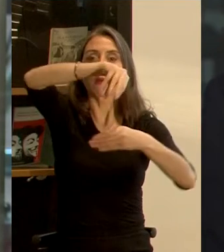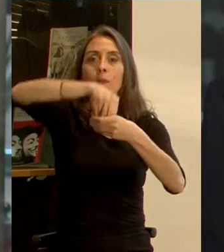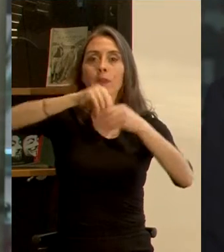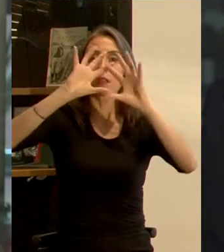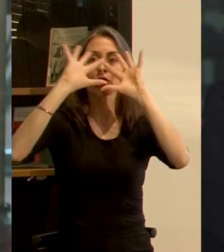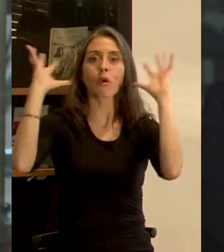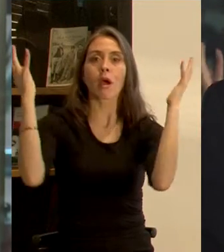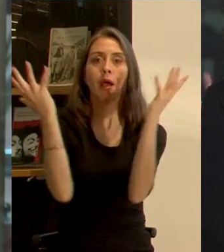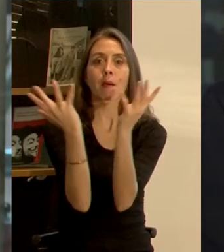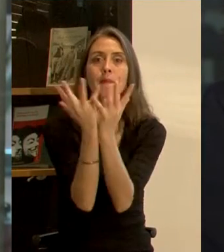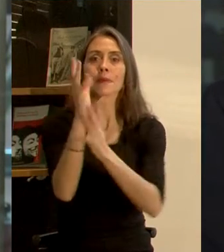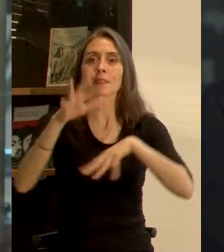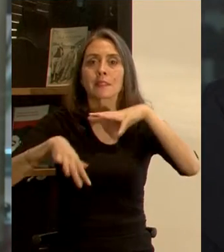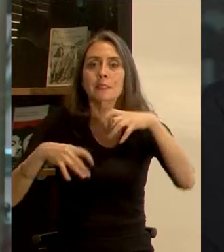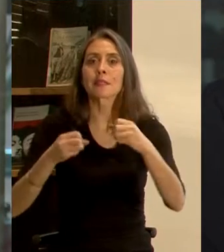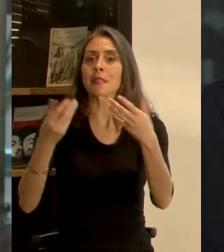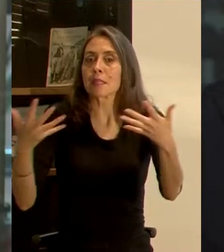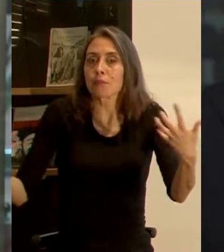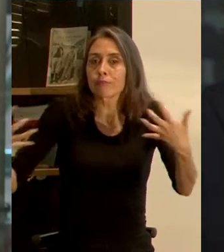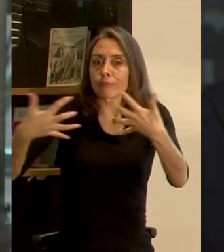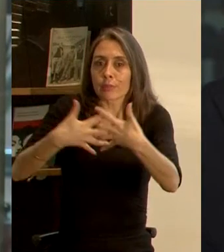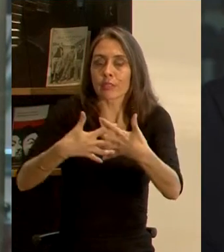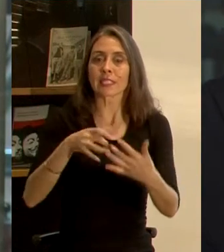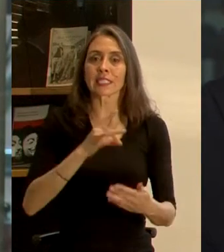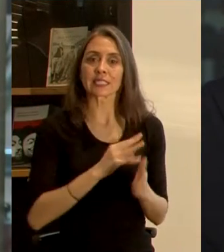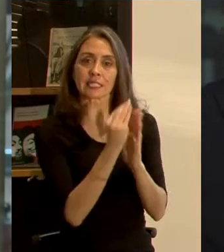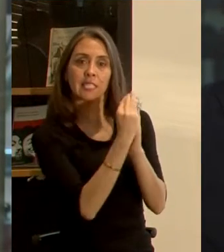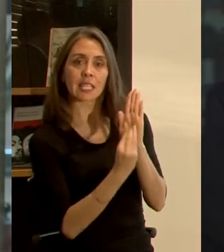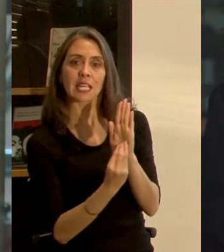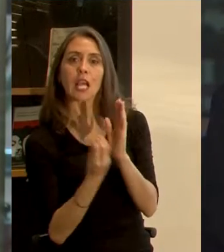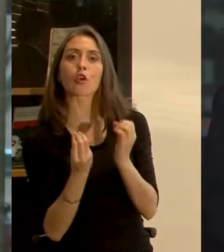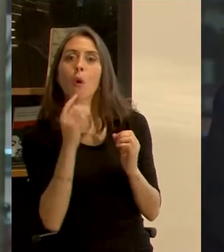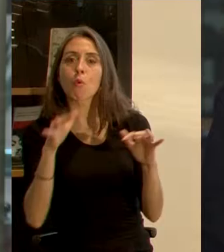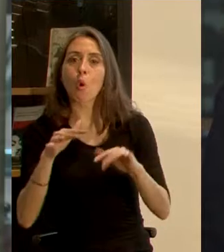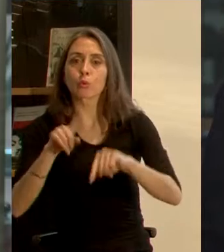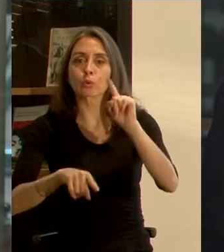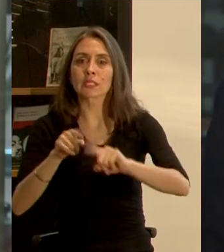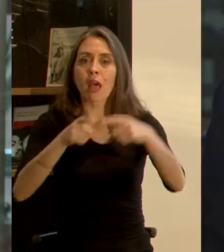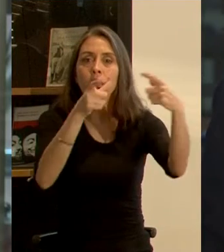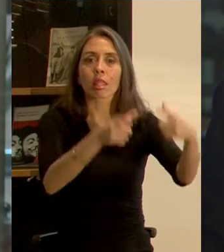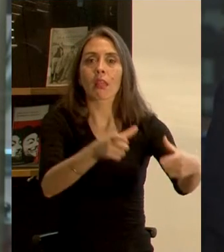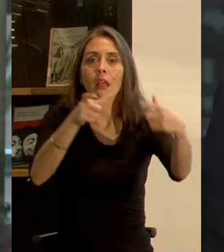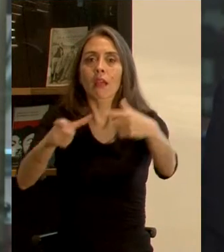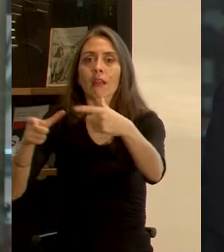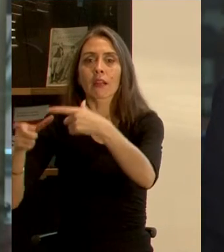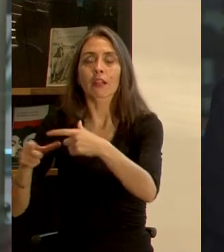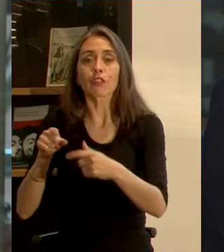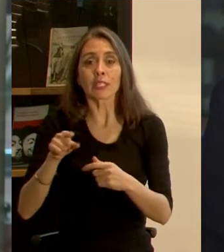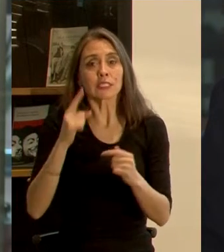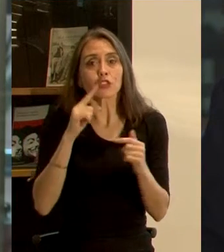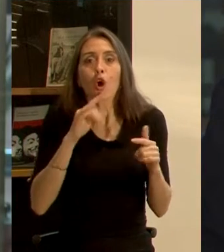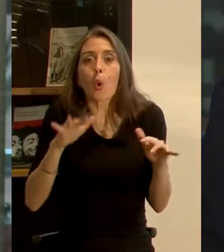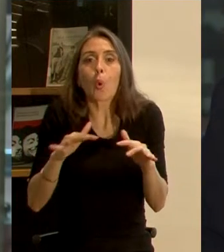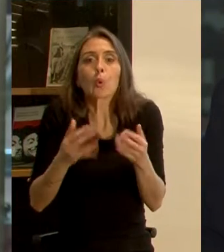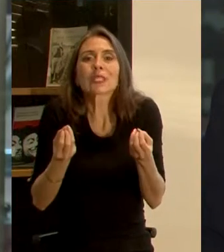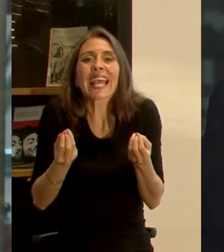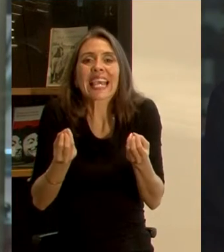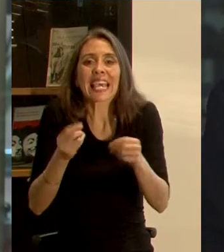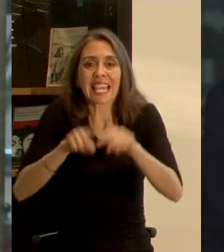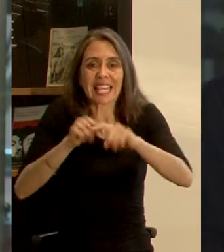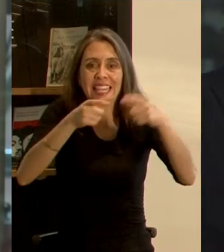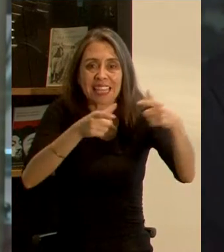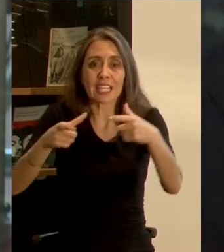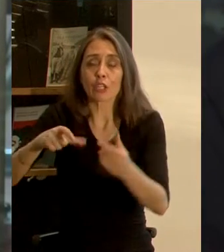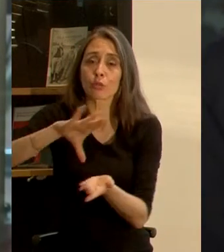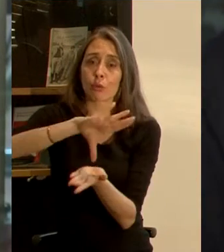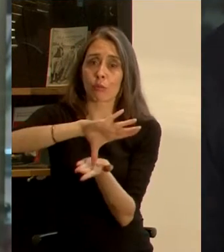yo lo primero que creo que Chile tiene que avanzar a definir vocación de uso de los territorios. Y esa vocación de uso de los territorios en un país